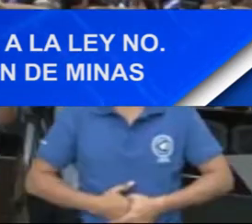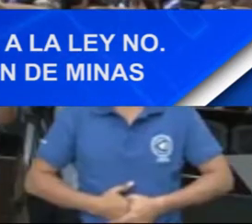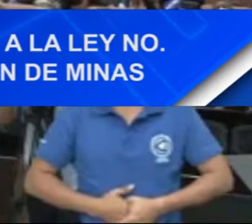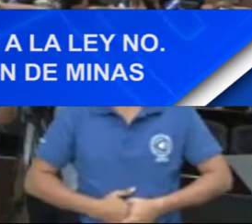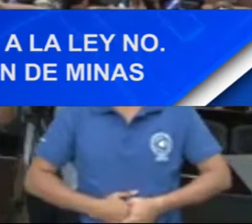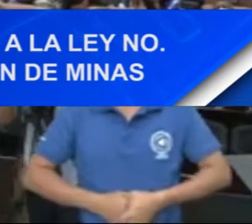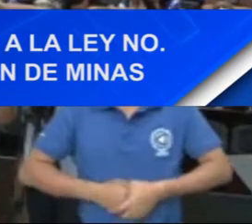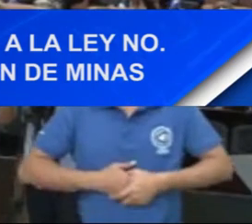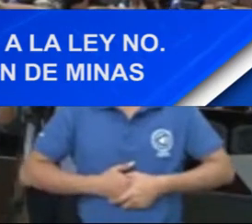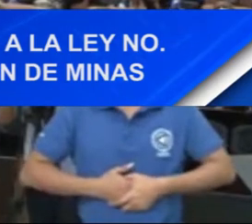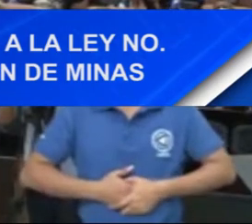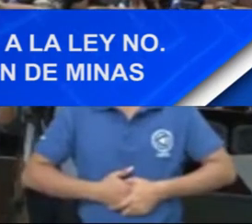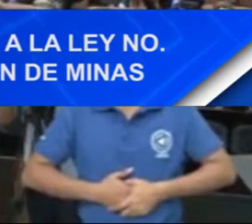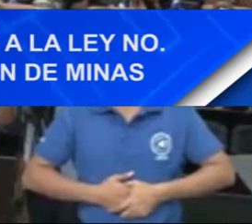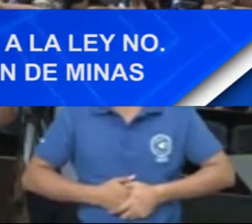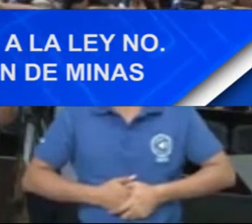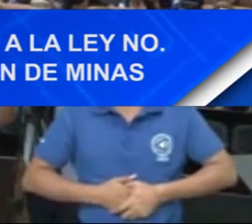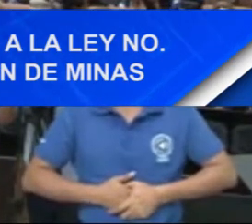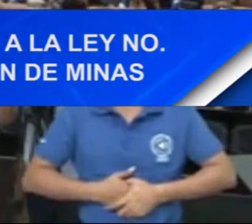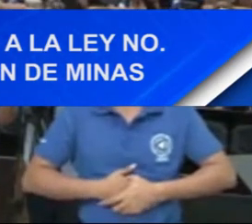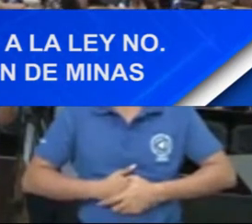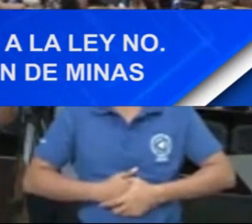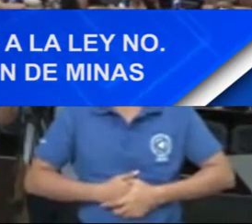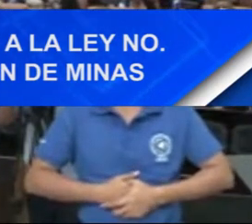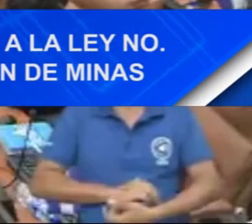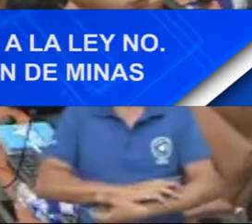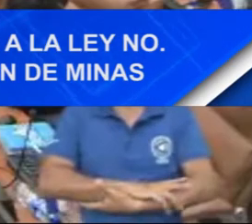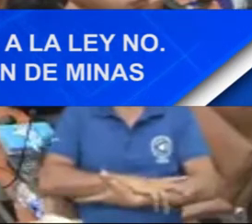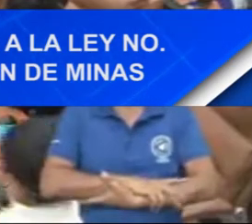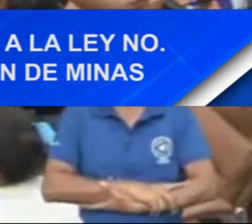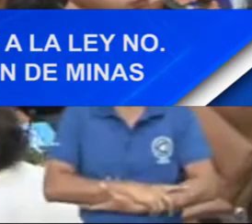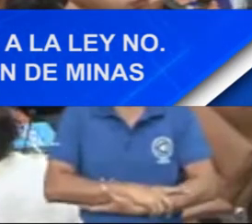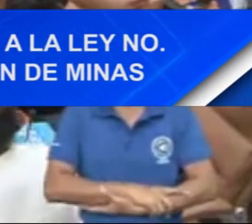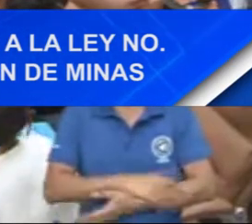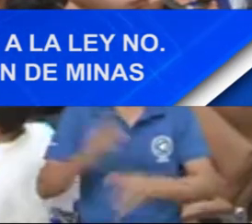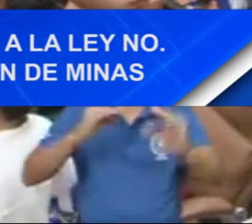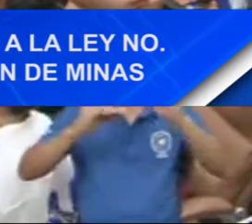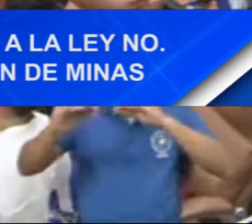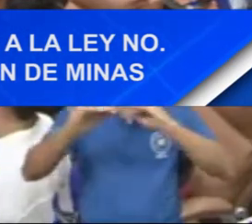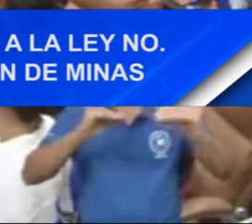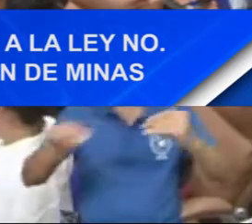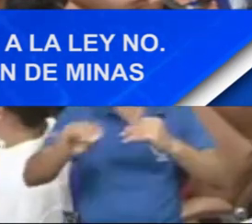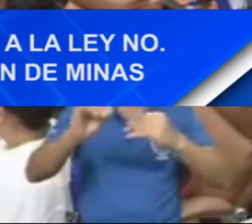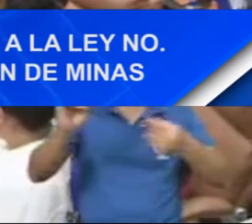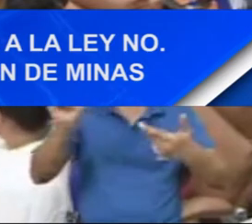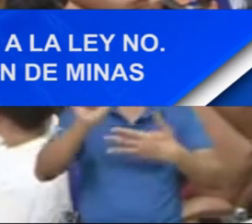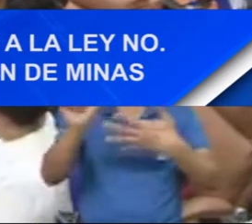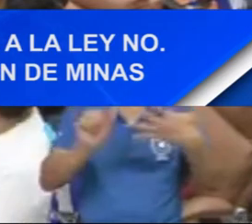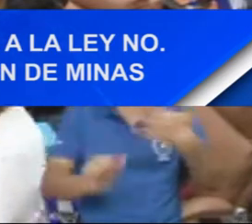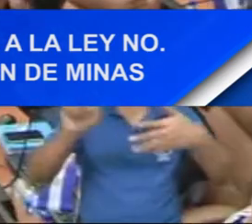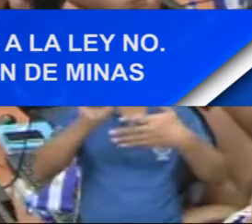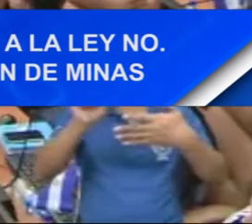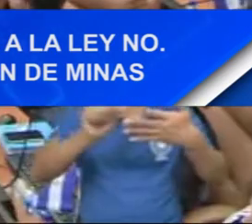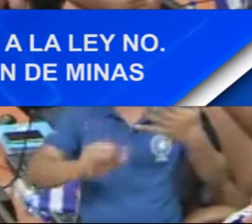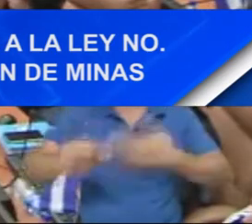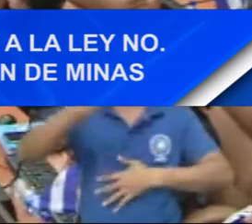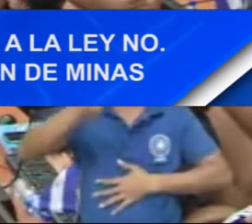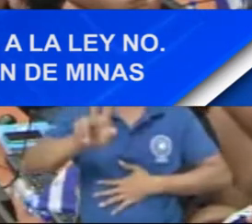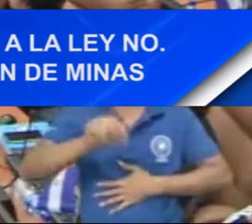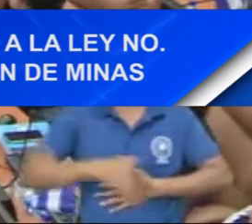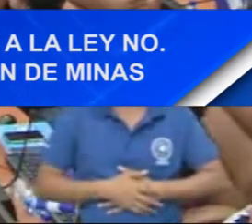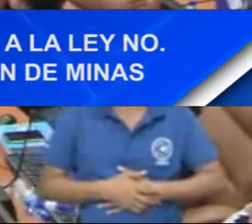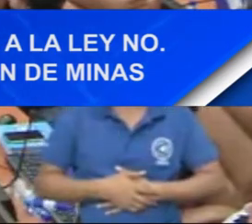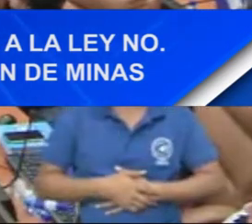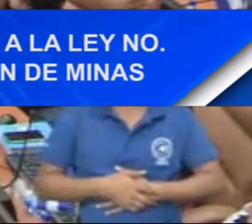también dará seguimiento a las exportaciones minerales que realicen en casas de empeño y comerciantes de